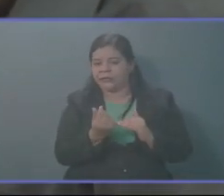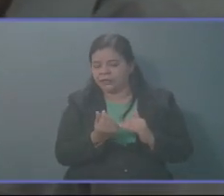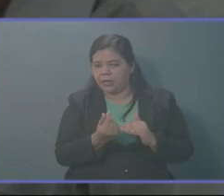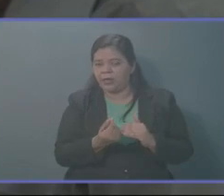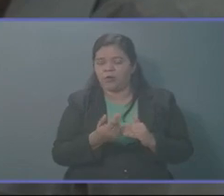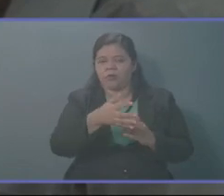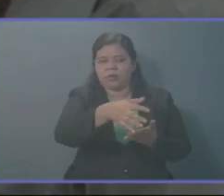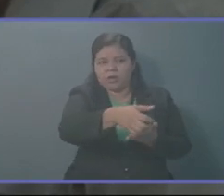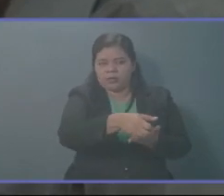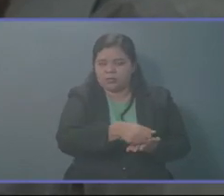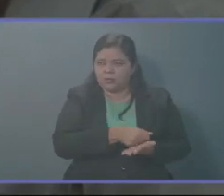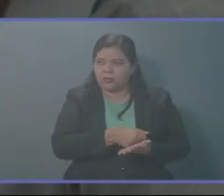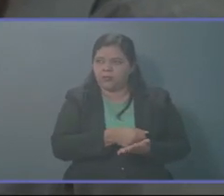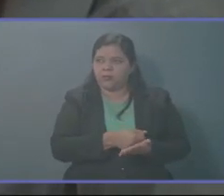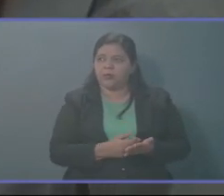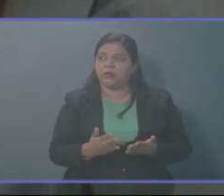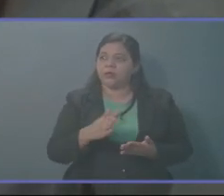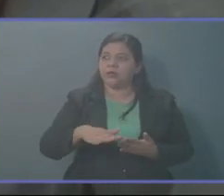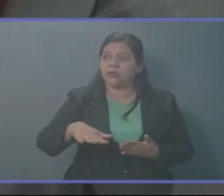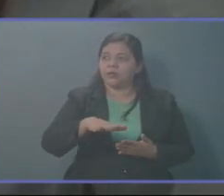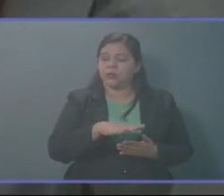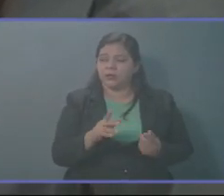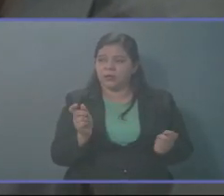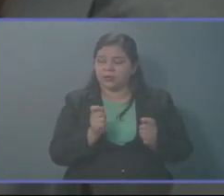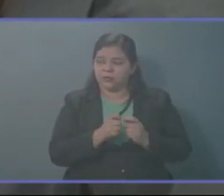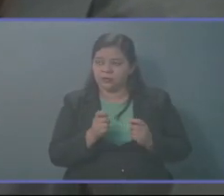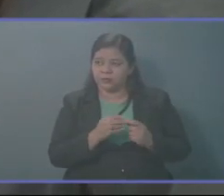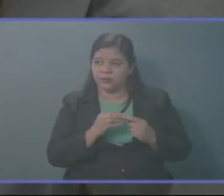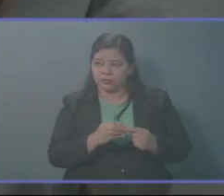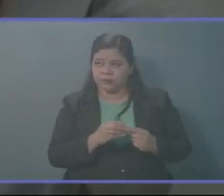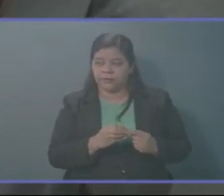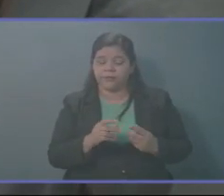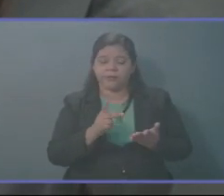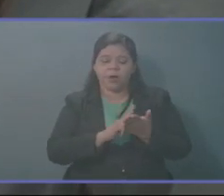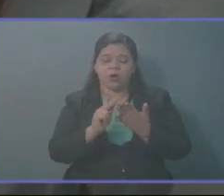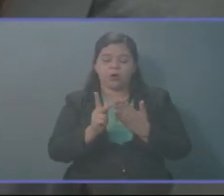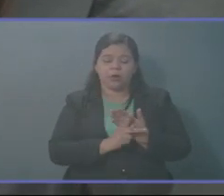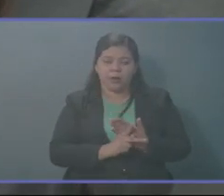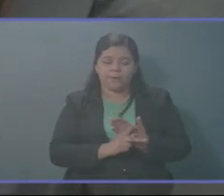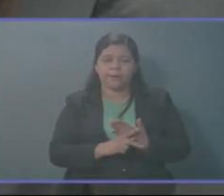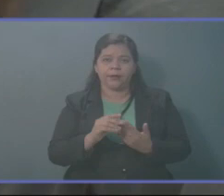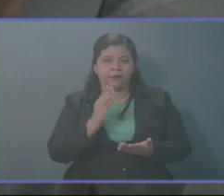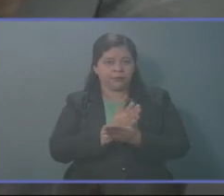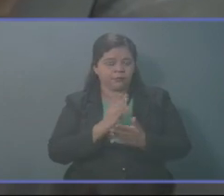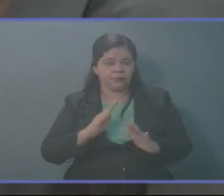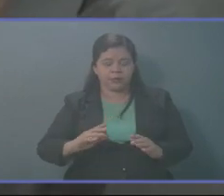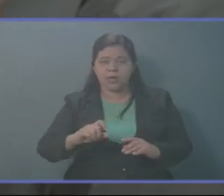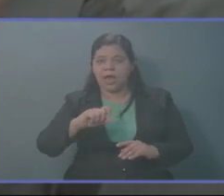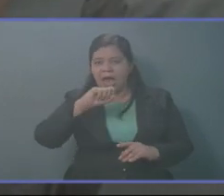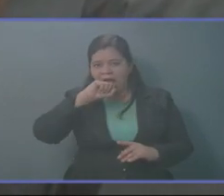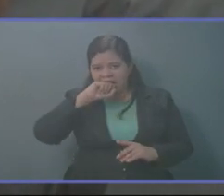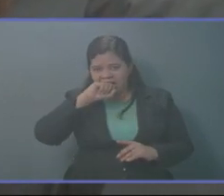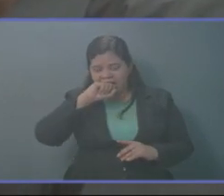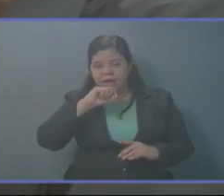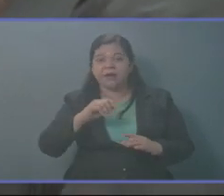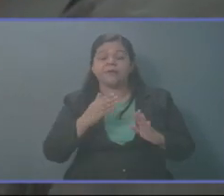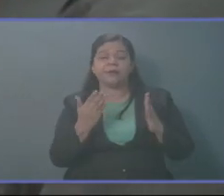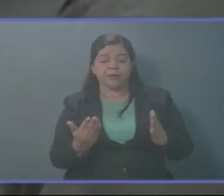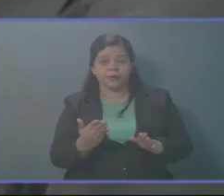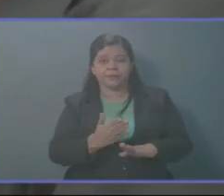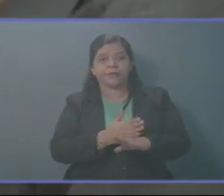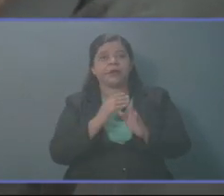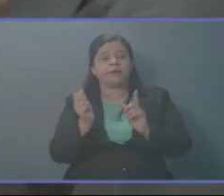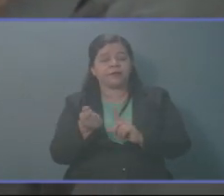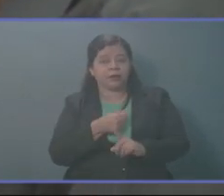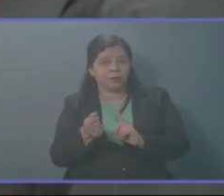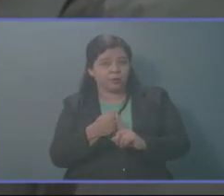toma del rubro específico del programa de erradicación de la pobreza, prevención de la violencia